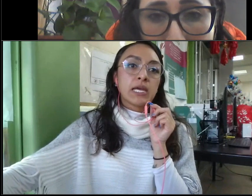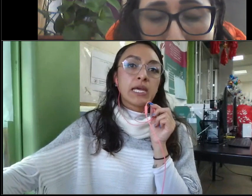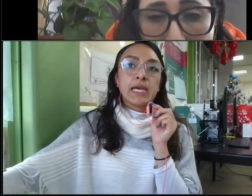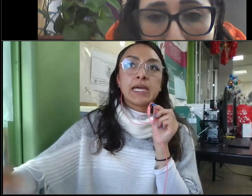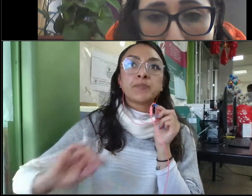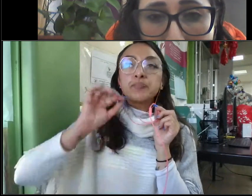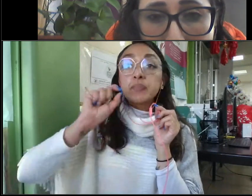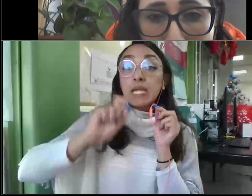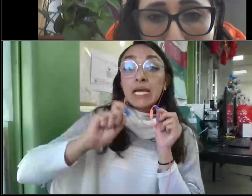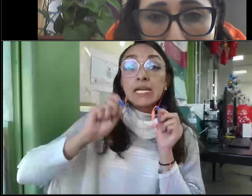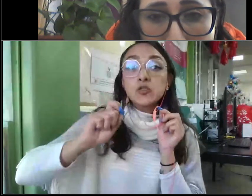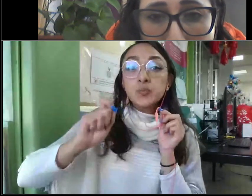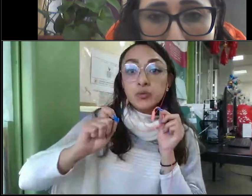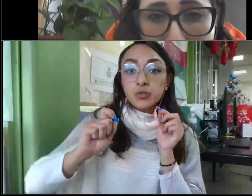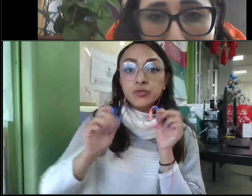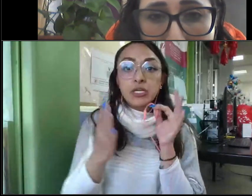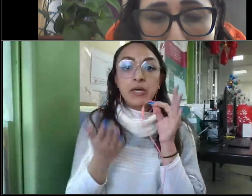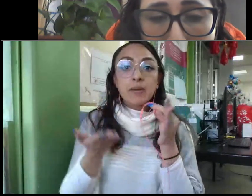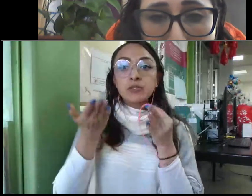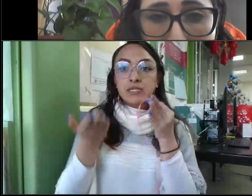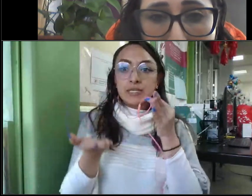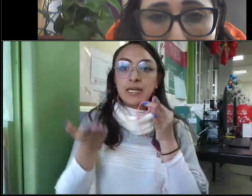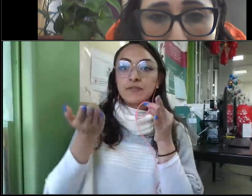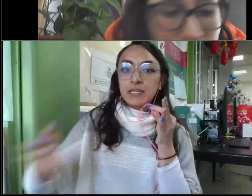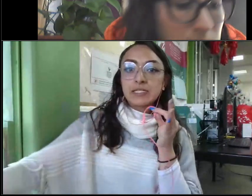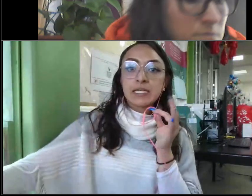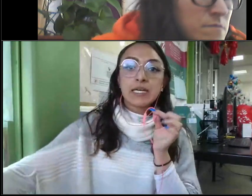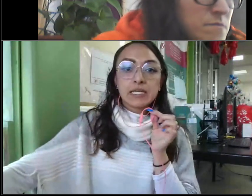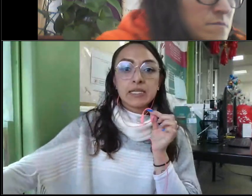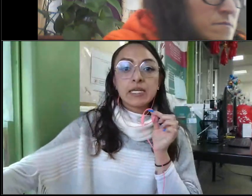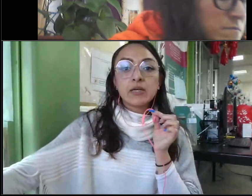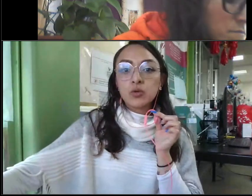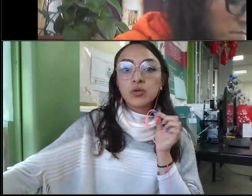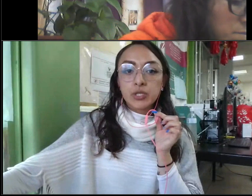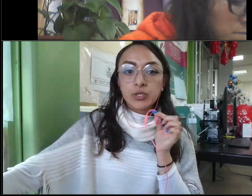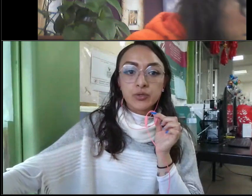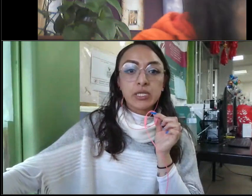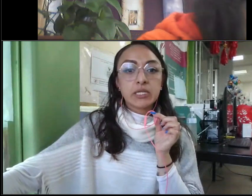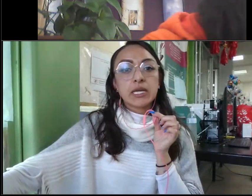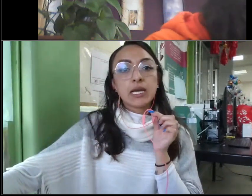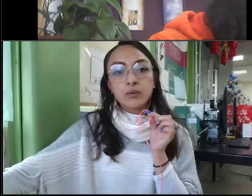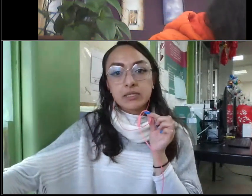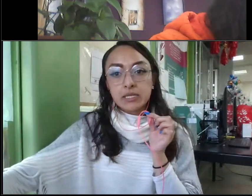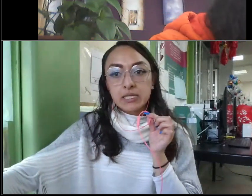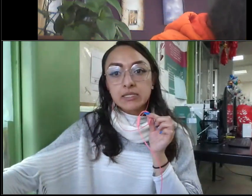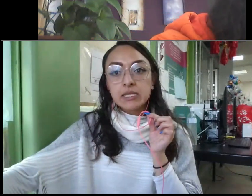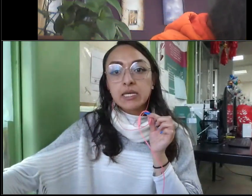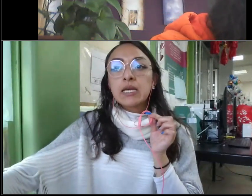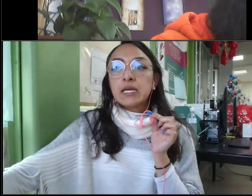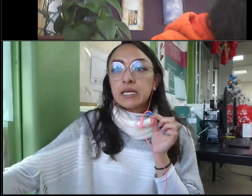son esos puntos que vamos a hacer la diferencia entre uno y otro, entre la lengua